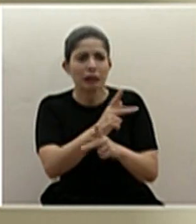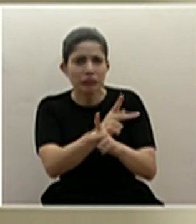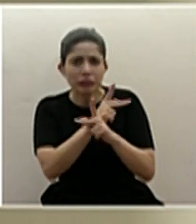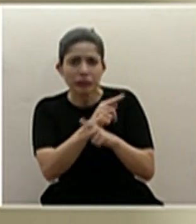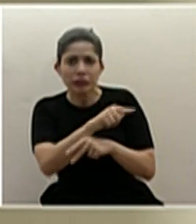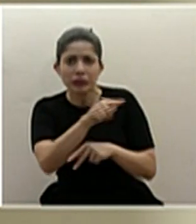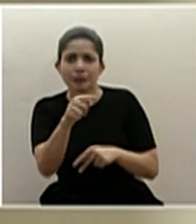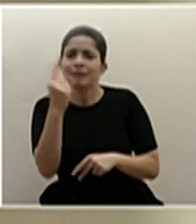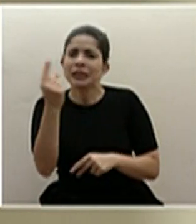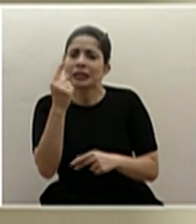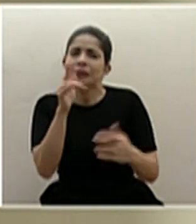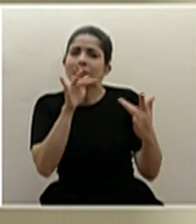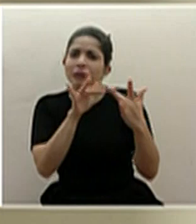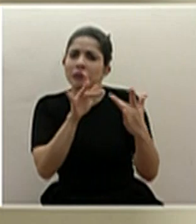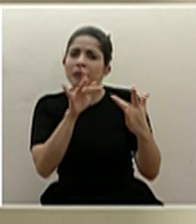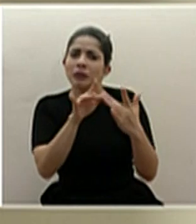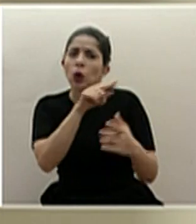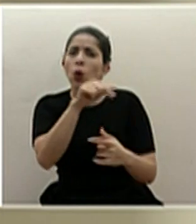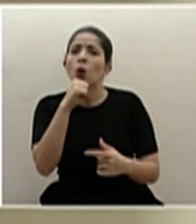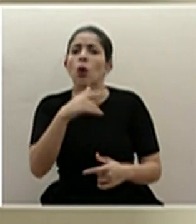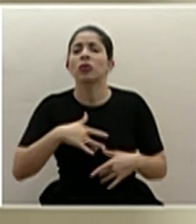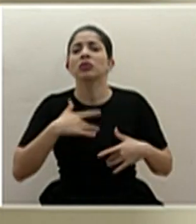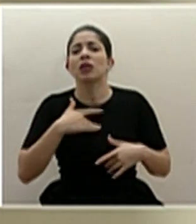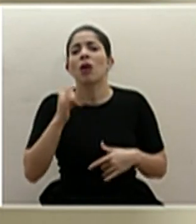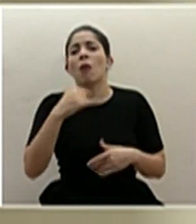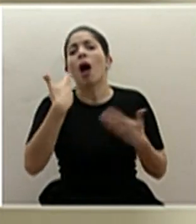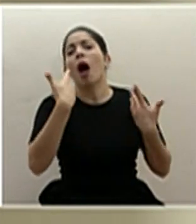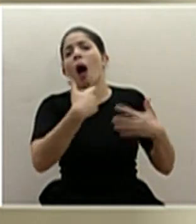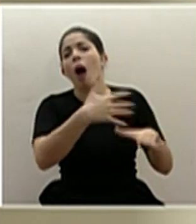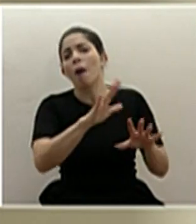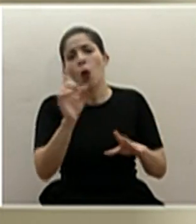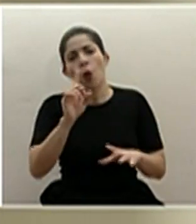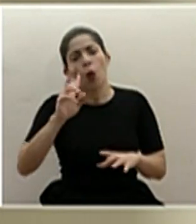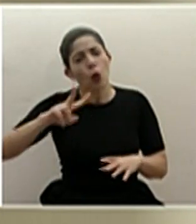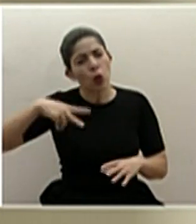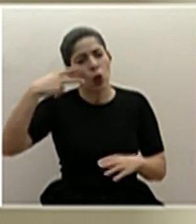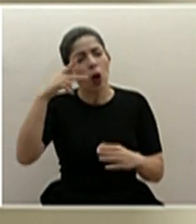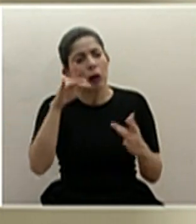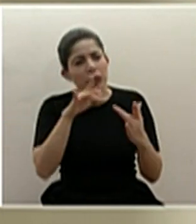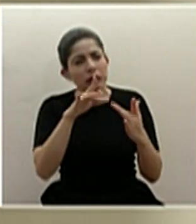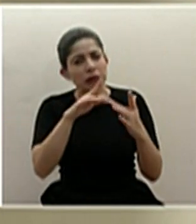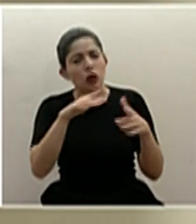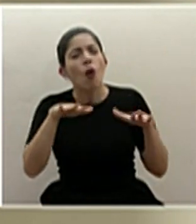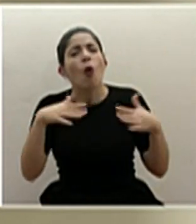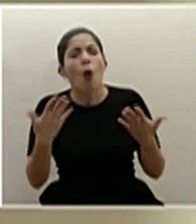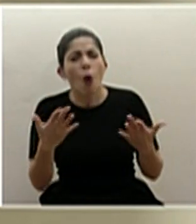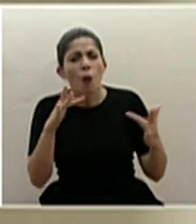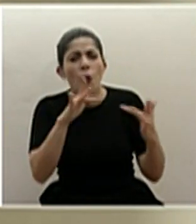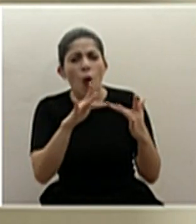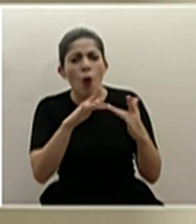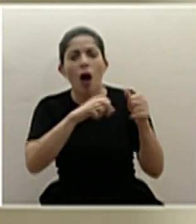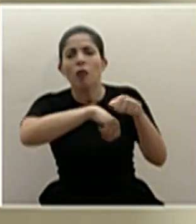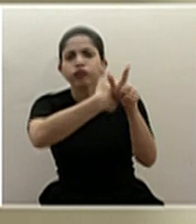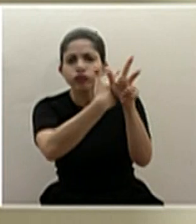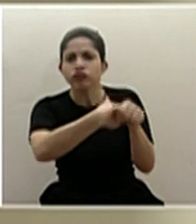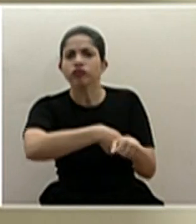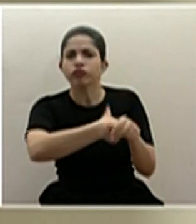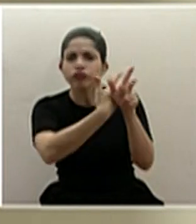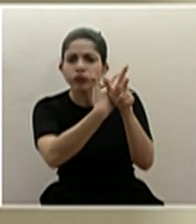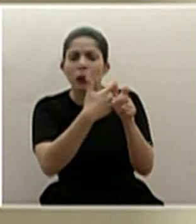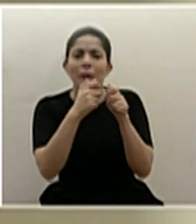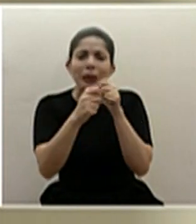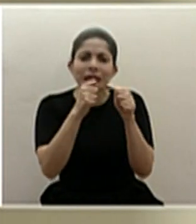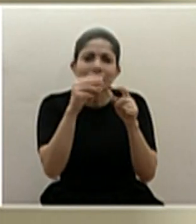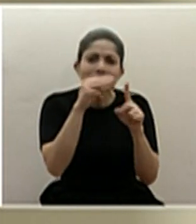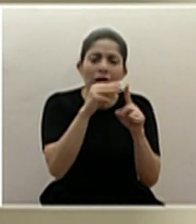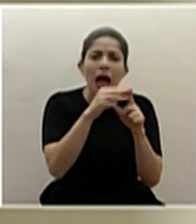de siempre estar en contacto, que no se sientan abandonados, sino más bien redoblar el contacto, pero a través de medios virtuales, de más